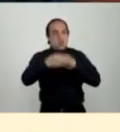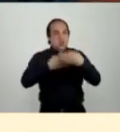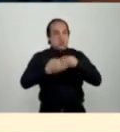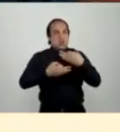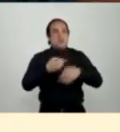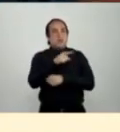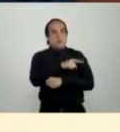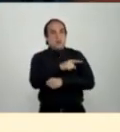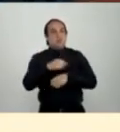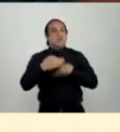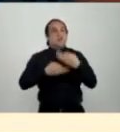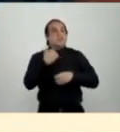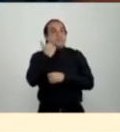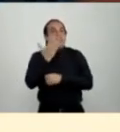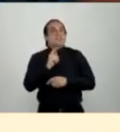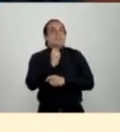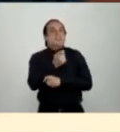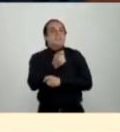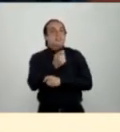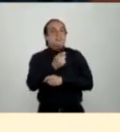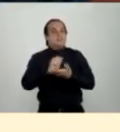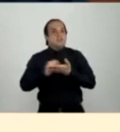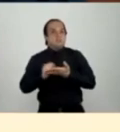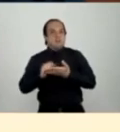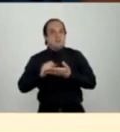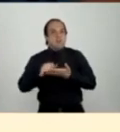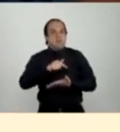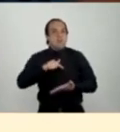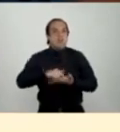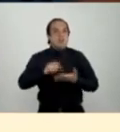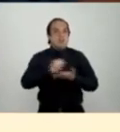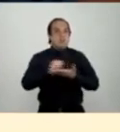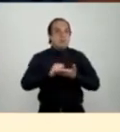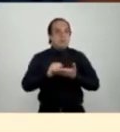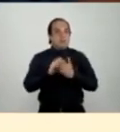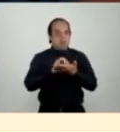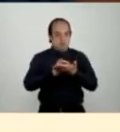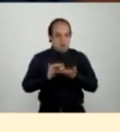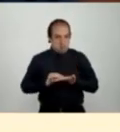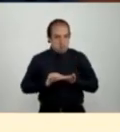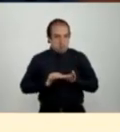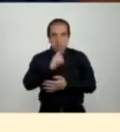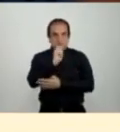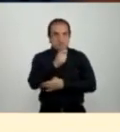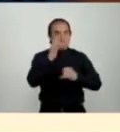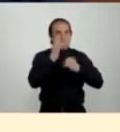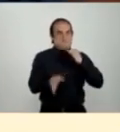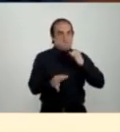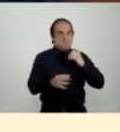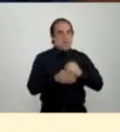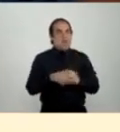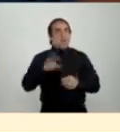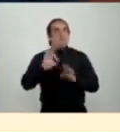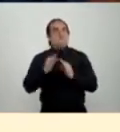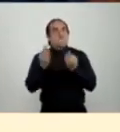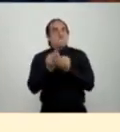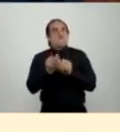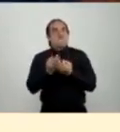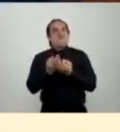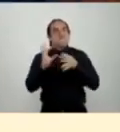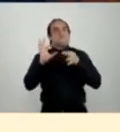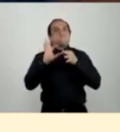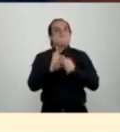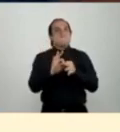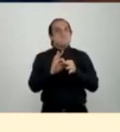que quiere ser escritor en lugar de escribir, la literatura no es el fin, sino que es el medio. Es el medio para conseguir